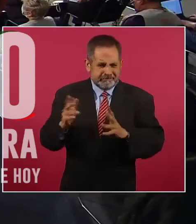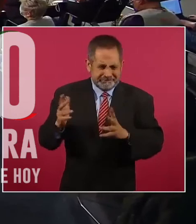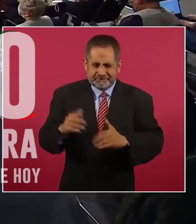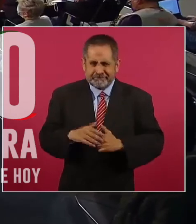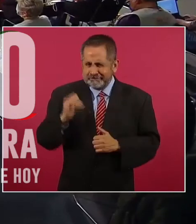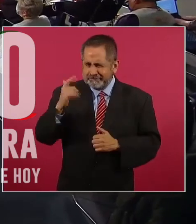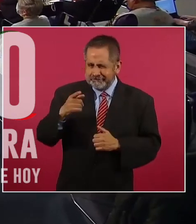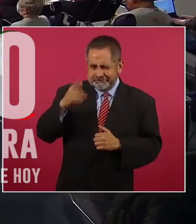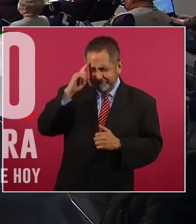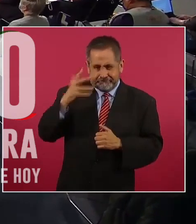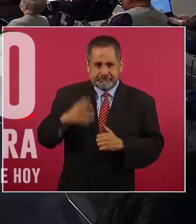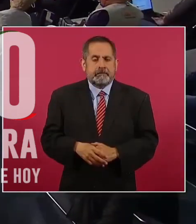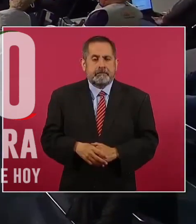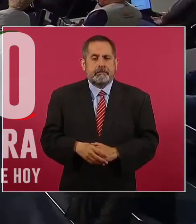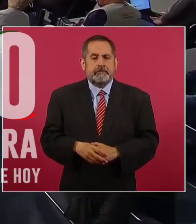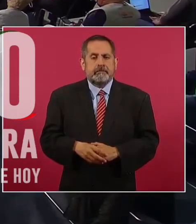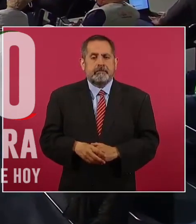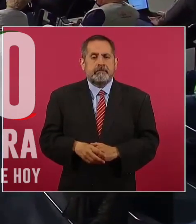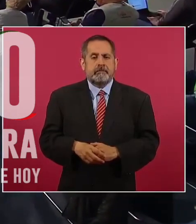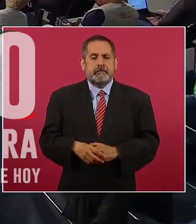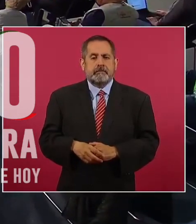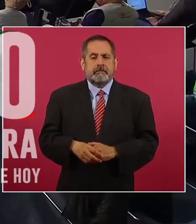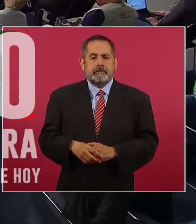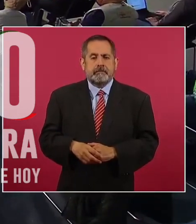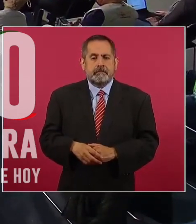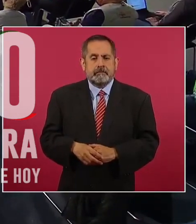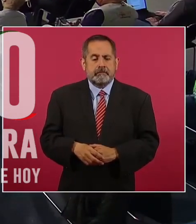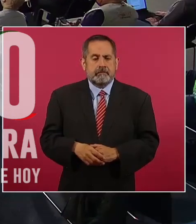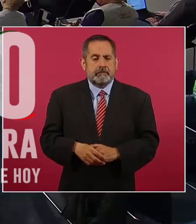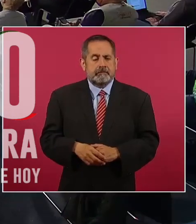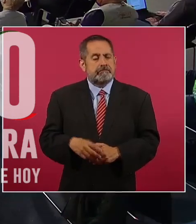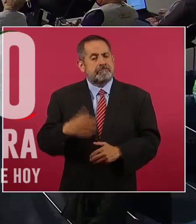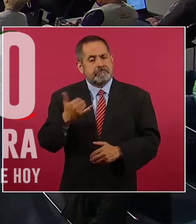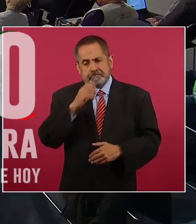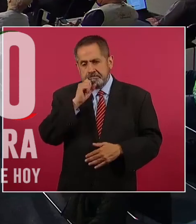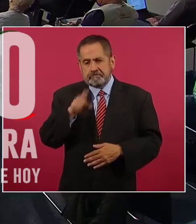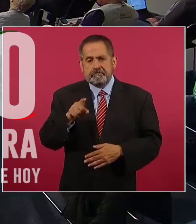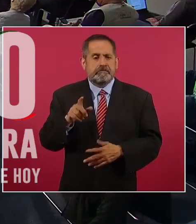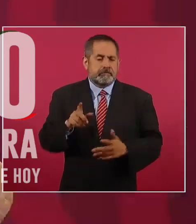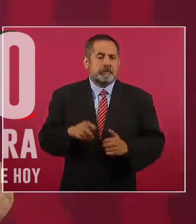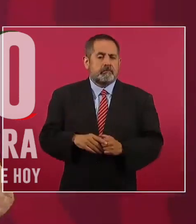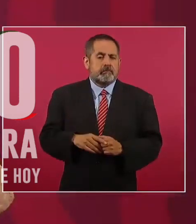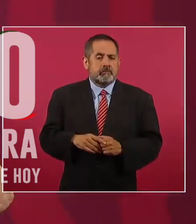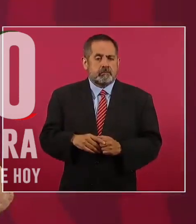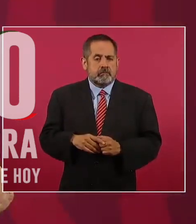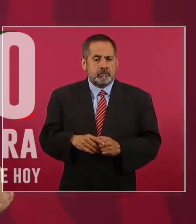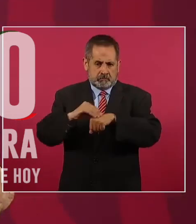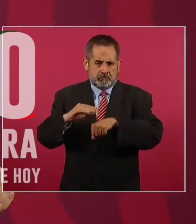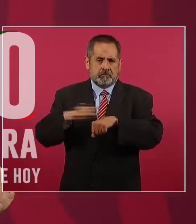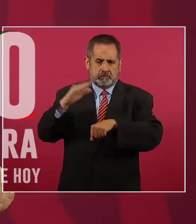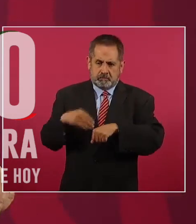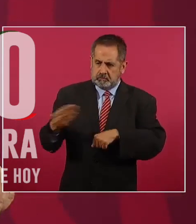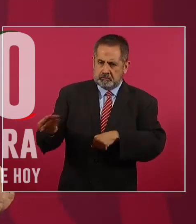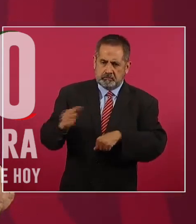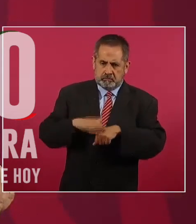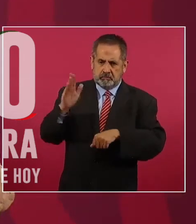Había algo así, ¿no? Sí, es un profesor. Sí. Y también lo económico,